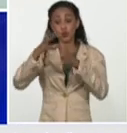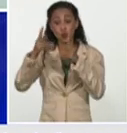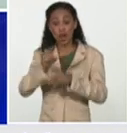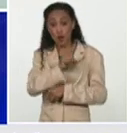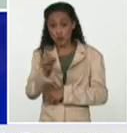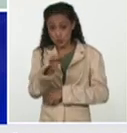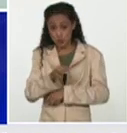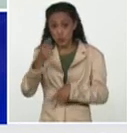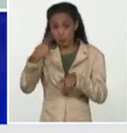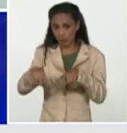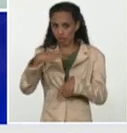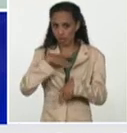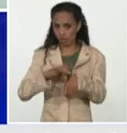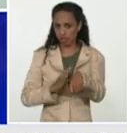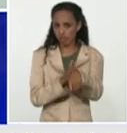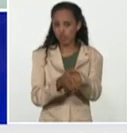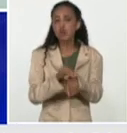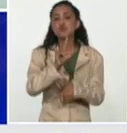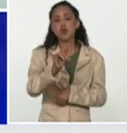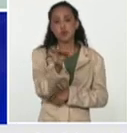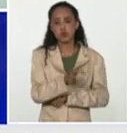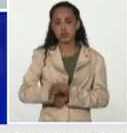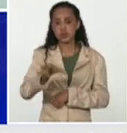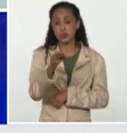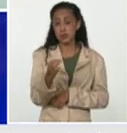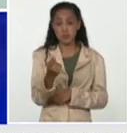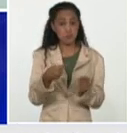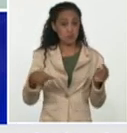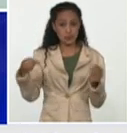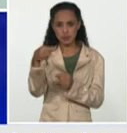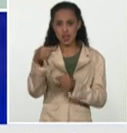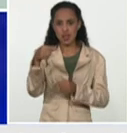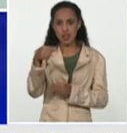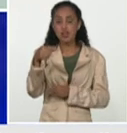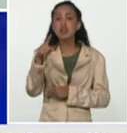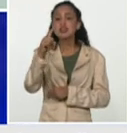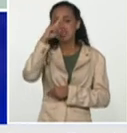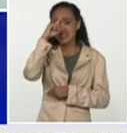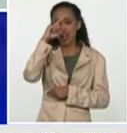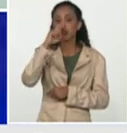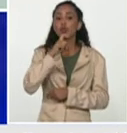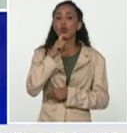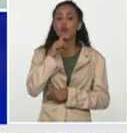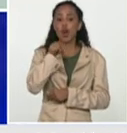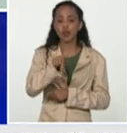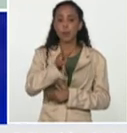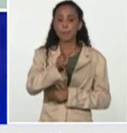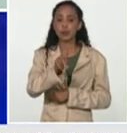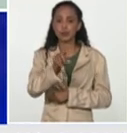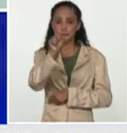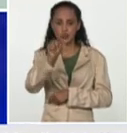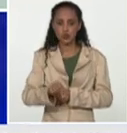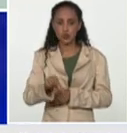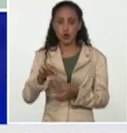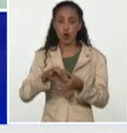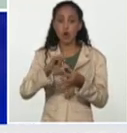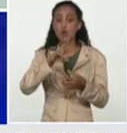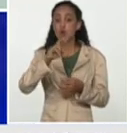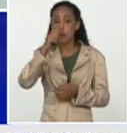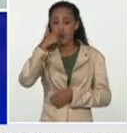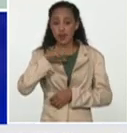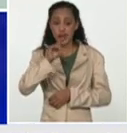El mayor número en San Antonio de los Baños, 21, Guira de Melena 15, Alquizar